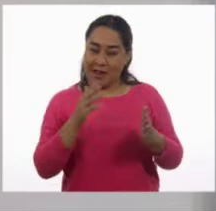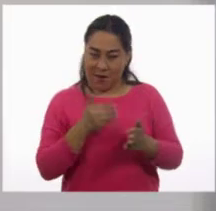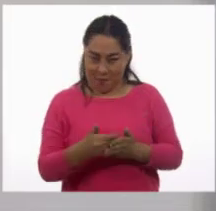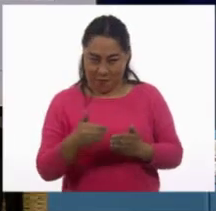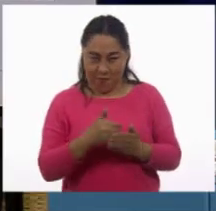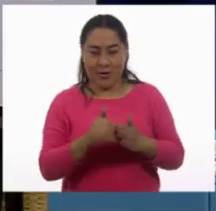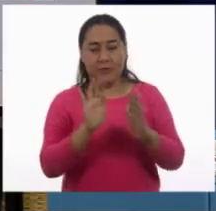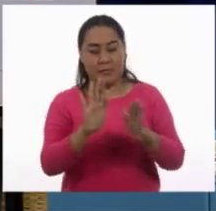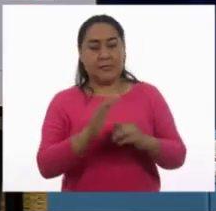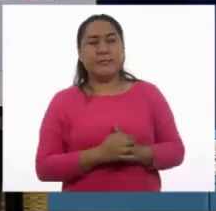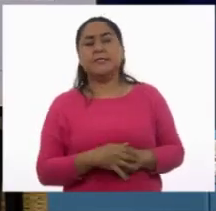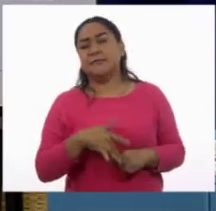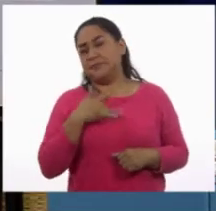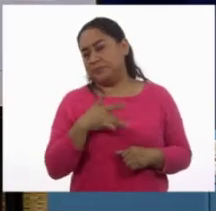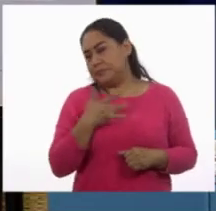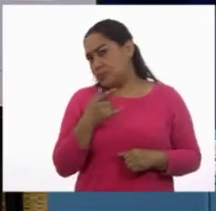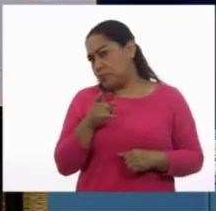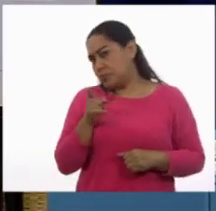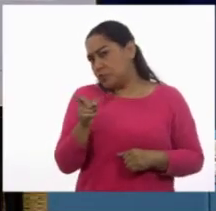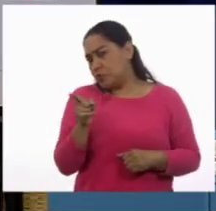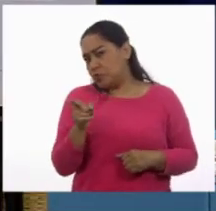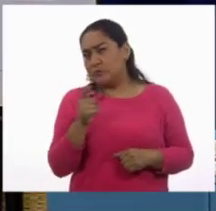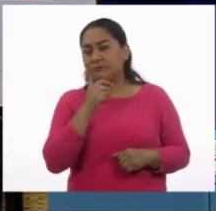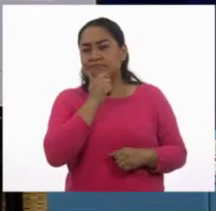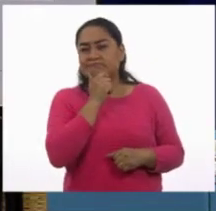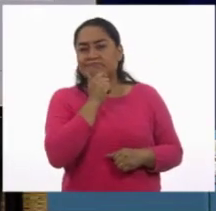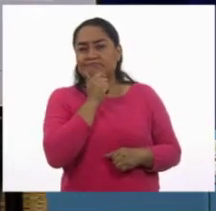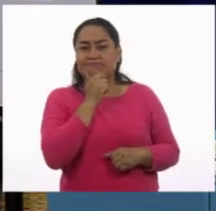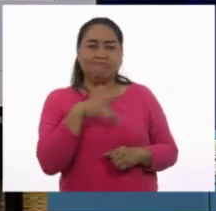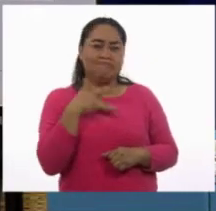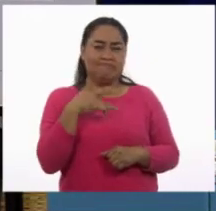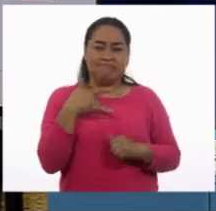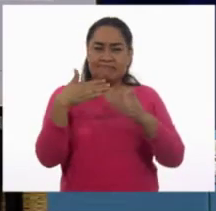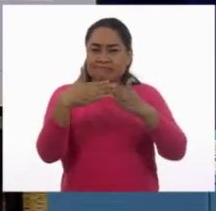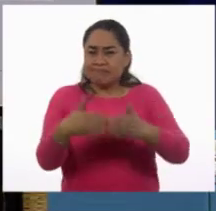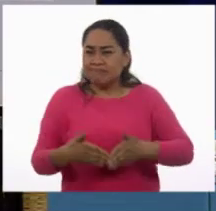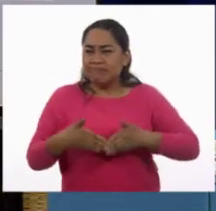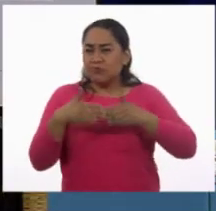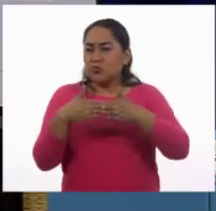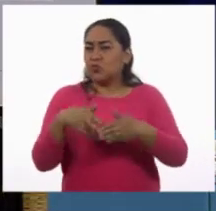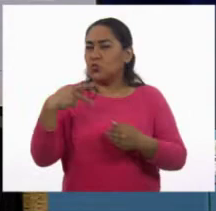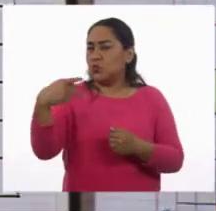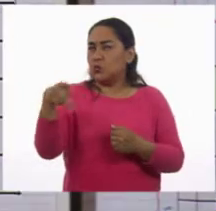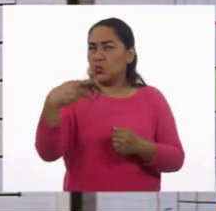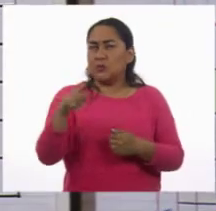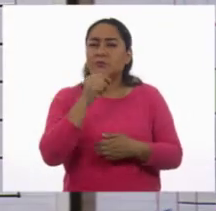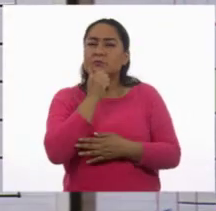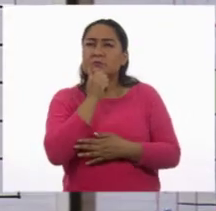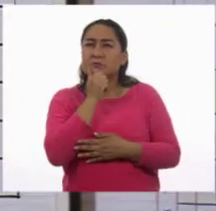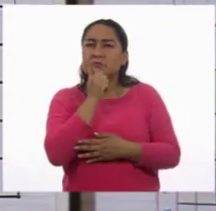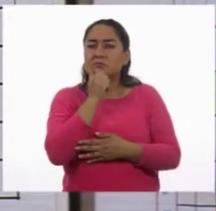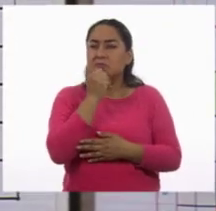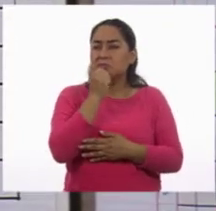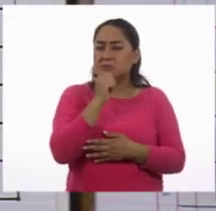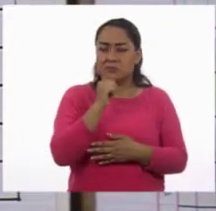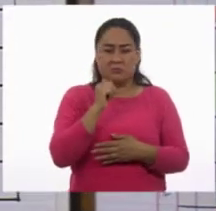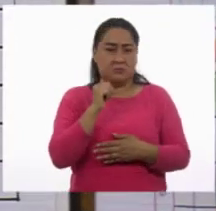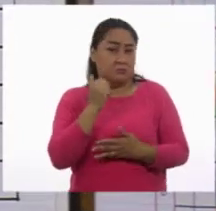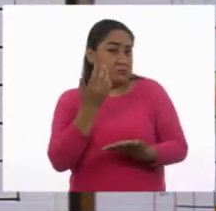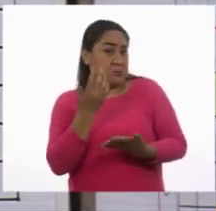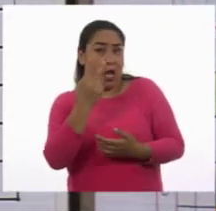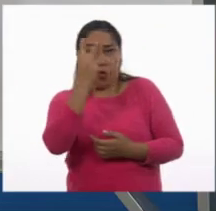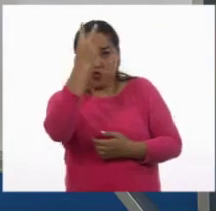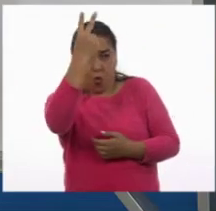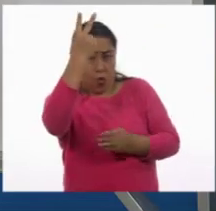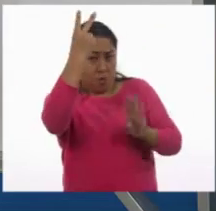Veamos ahora si tú tienes algo, una nave en el 2B. En el